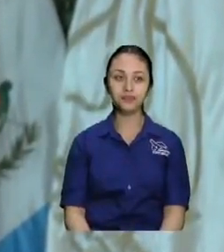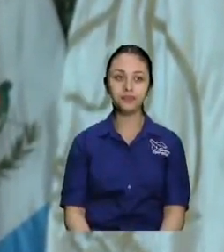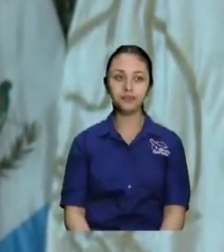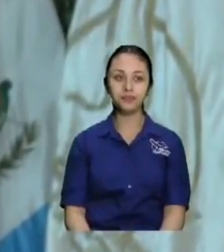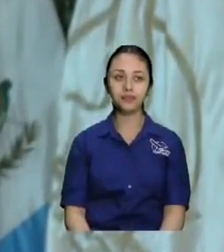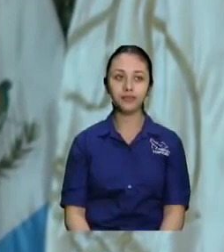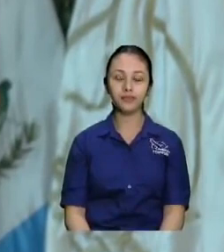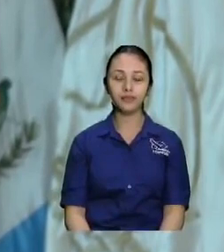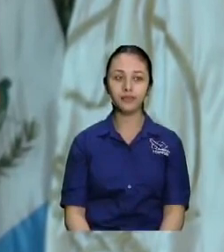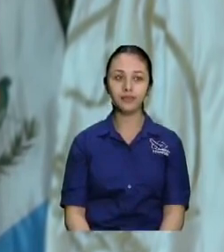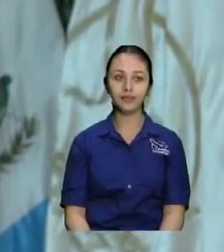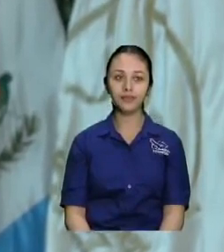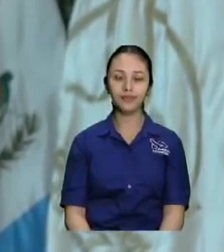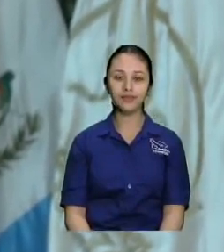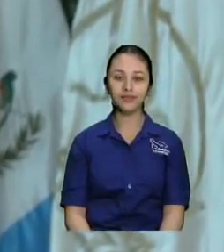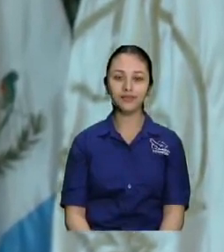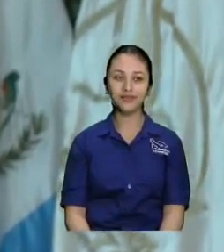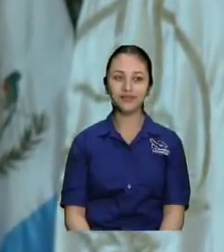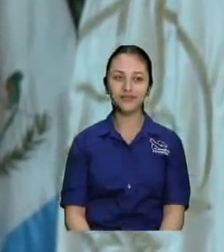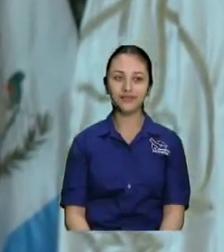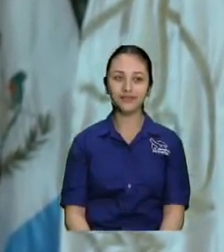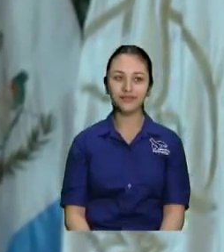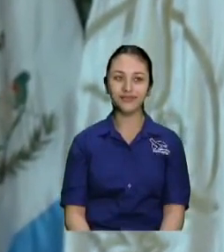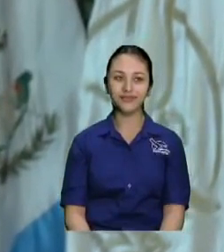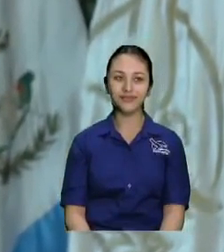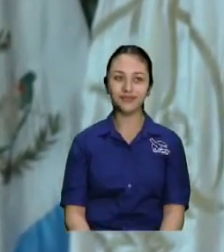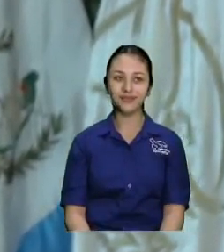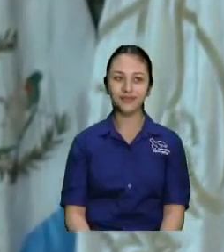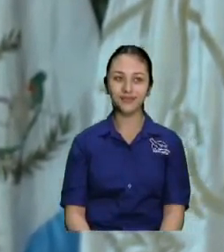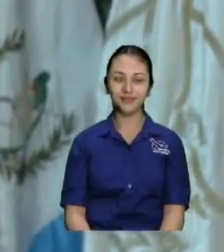Pero con esa está suficiente. No es